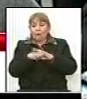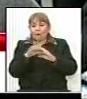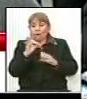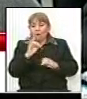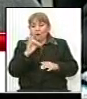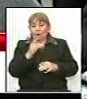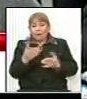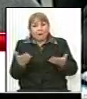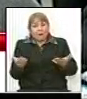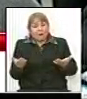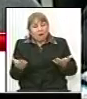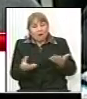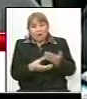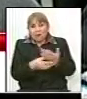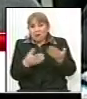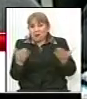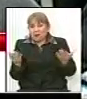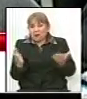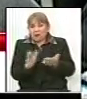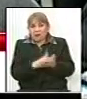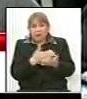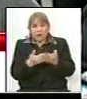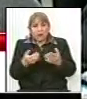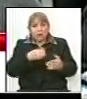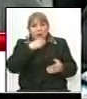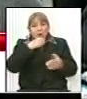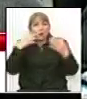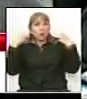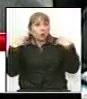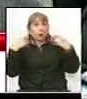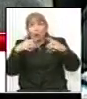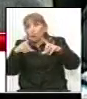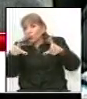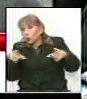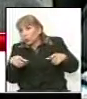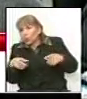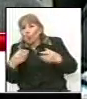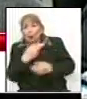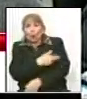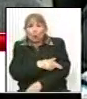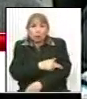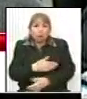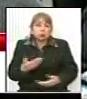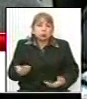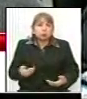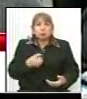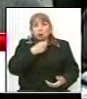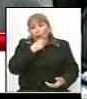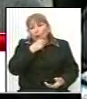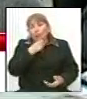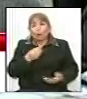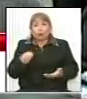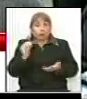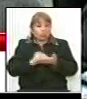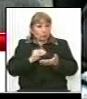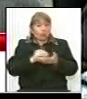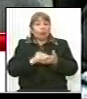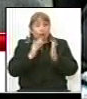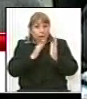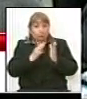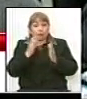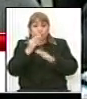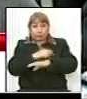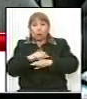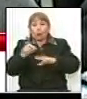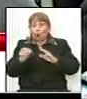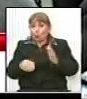¿no? Entonces, no hay servicios de geriatría. Pero estamos aumentando en cantidad de profesionales formados.